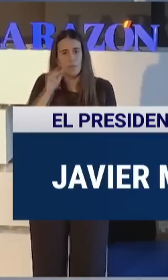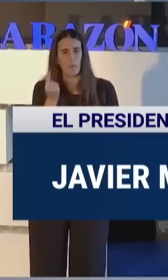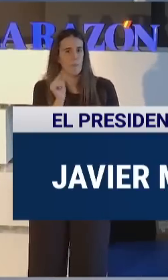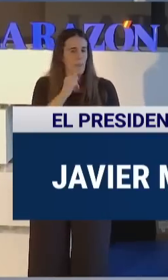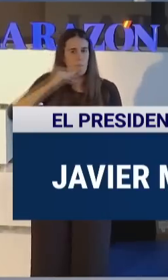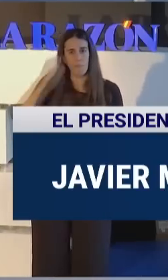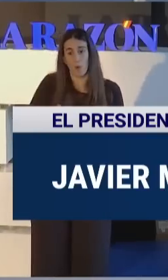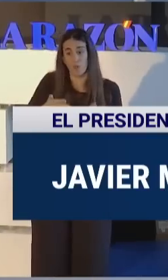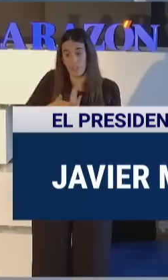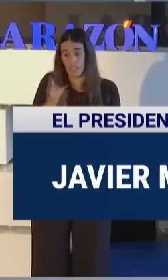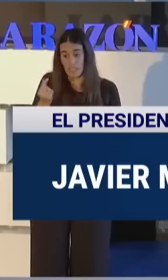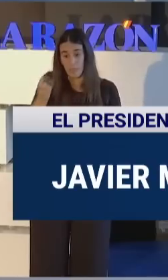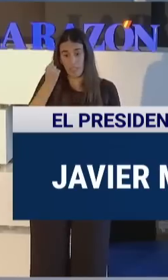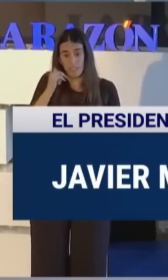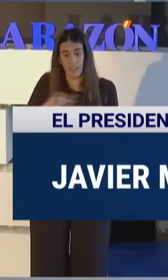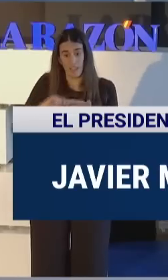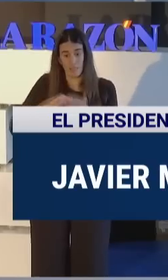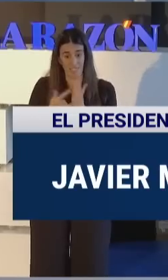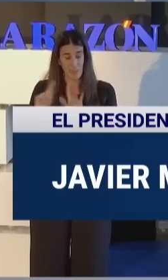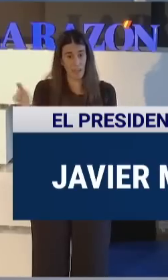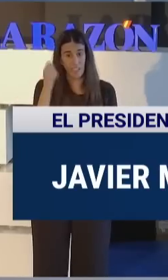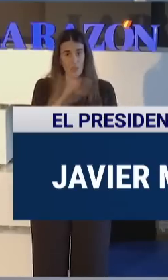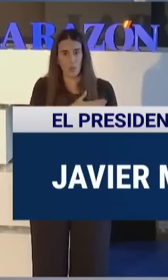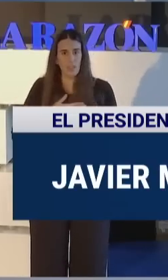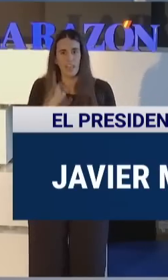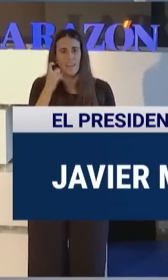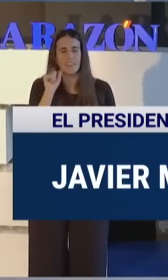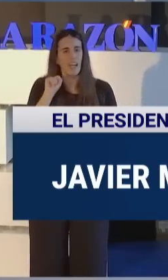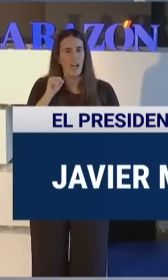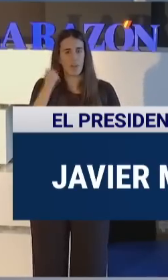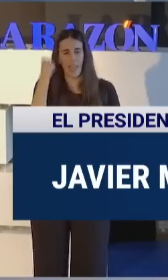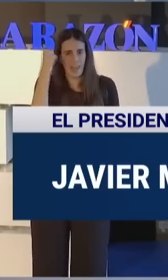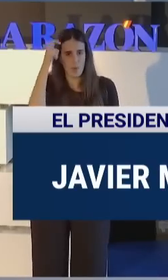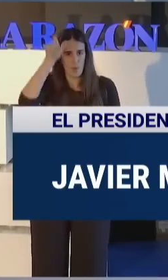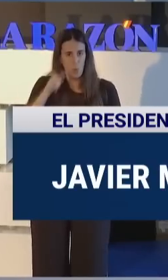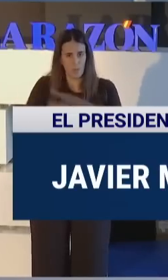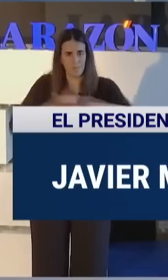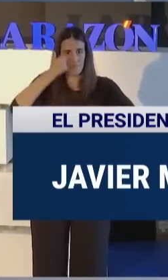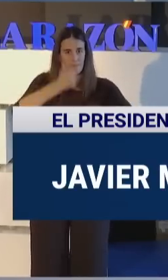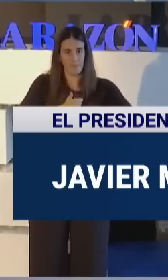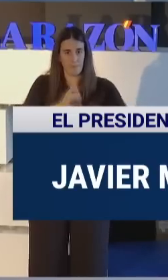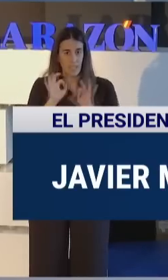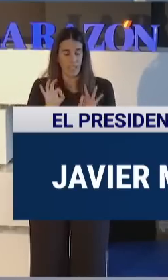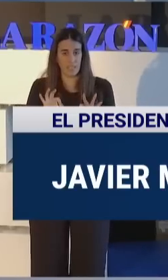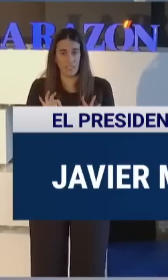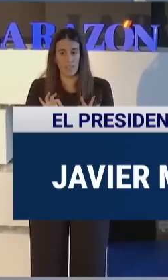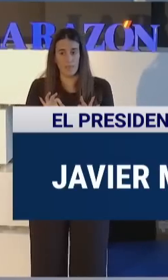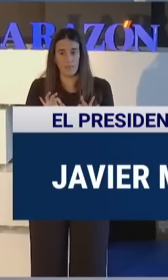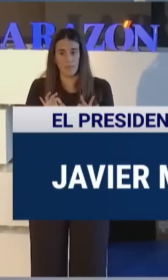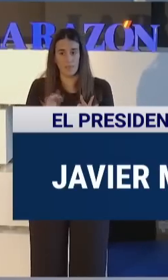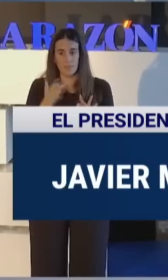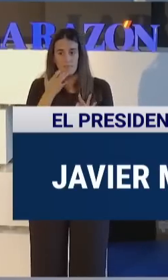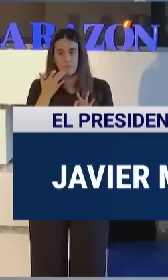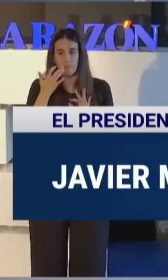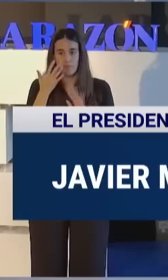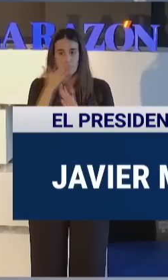un capitalista exitoso es un benefactor social, es un héroe. Digamos, o digamos, si no lo podemos poner en los formatos de